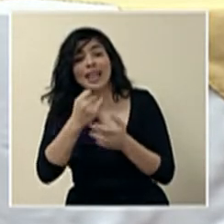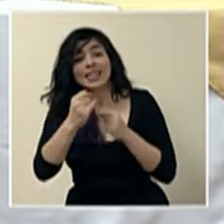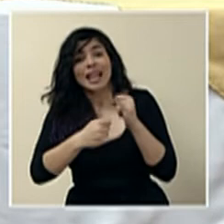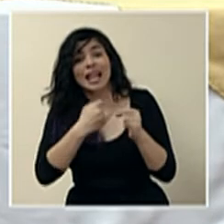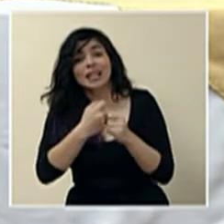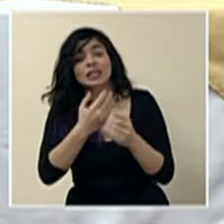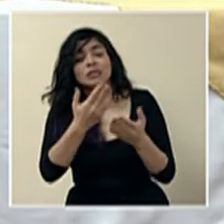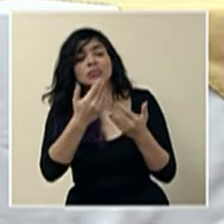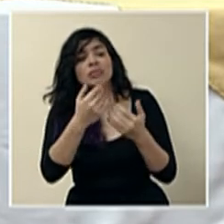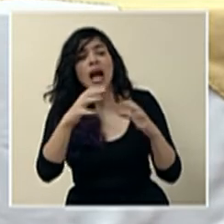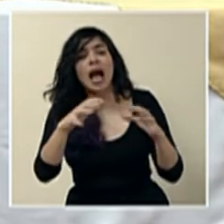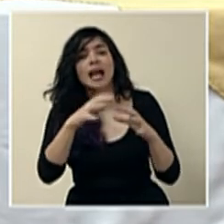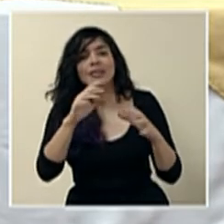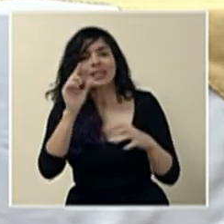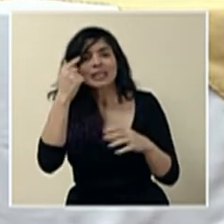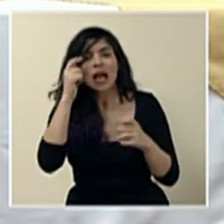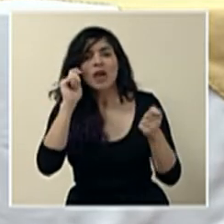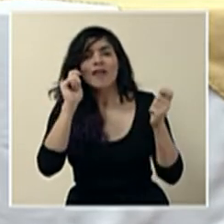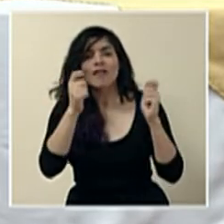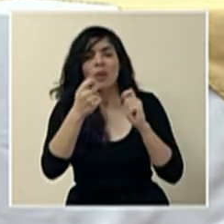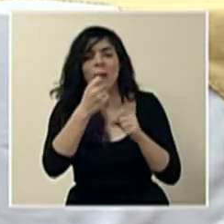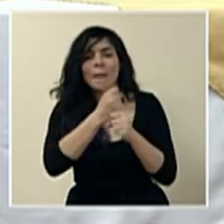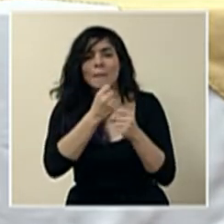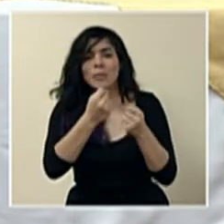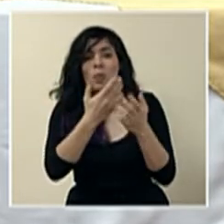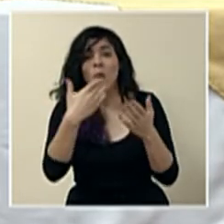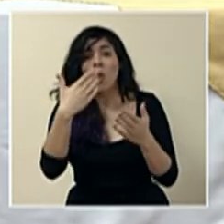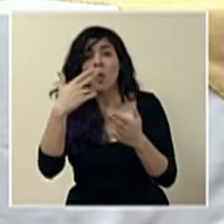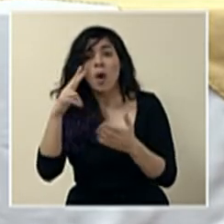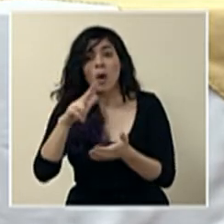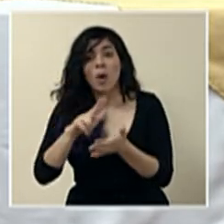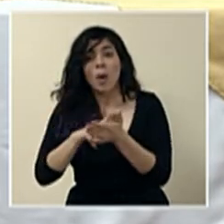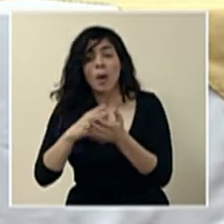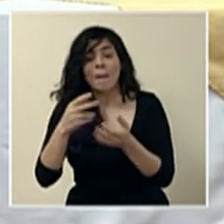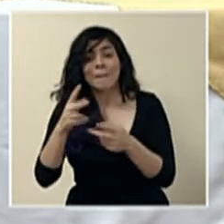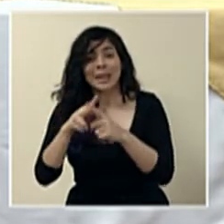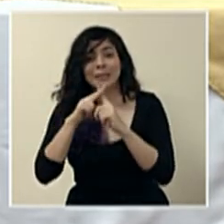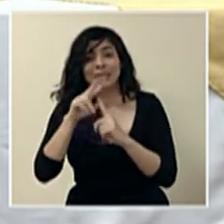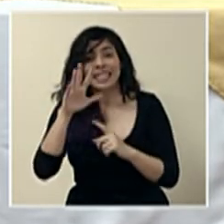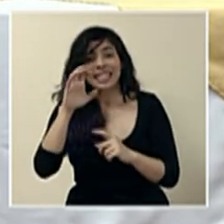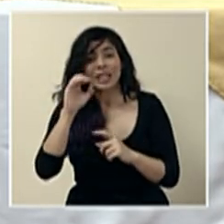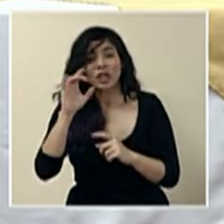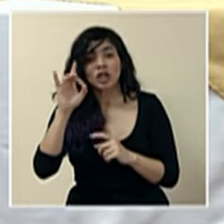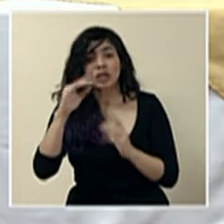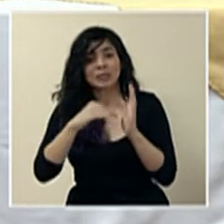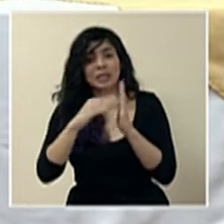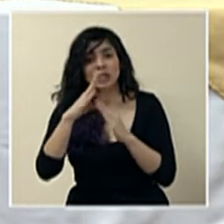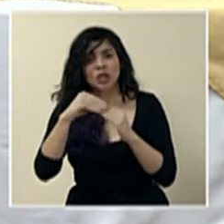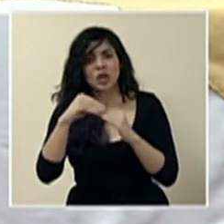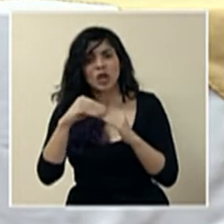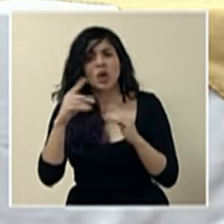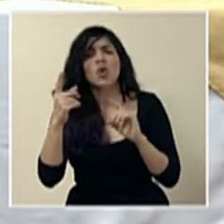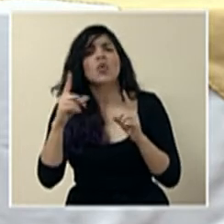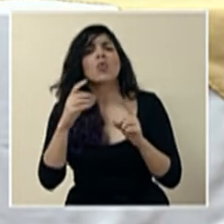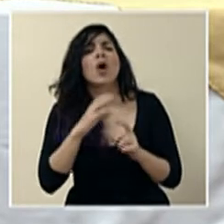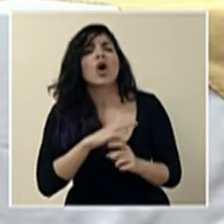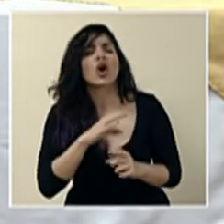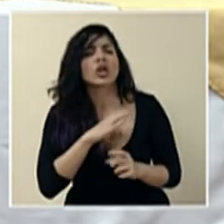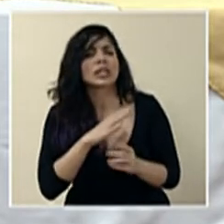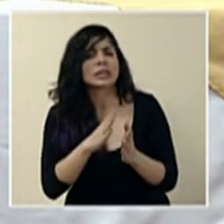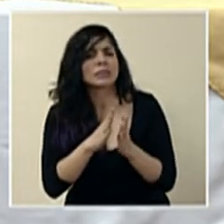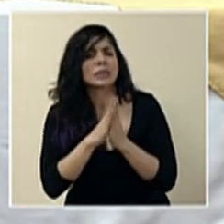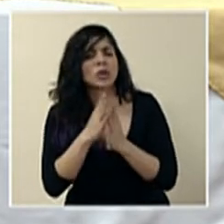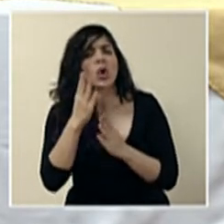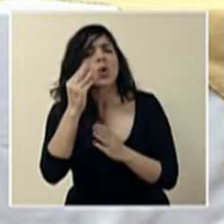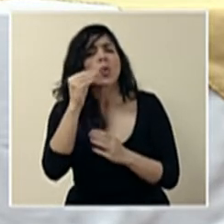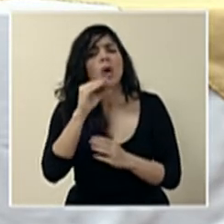Estado, reforma empleo público, a la hora de aprobar el préstamo por $508 millones. ¿Qué condiciones puso? ¿Qué porcentaje va para